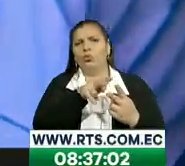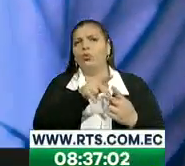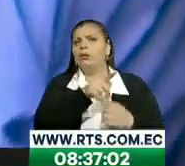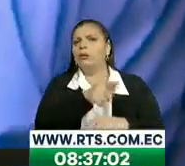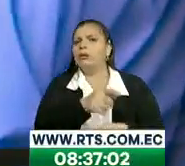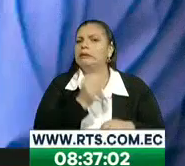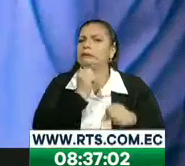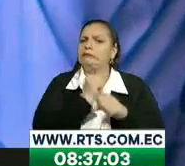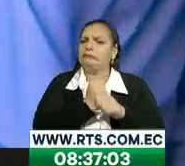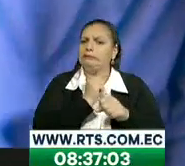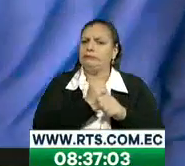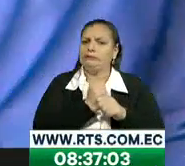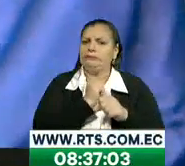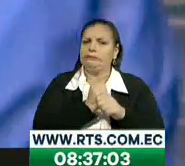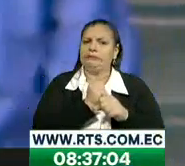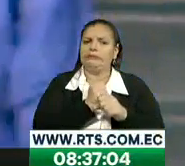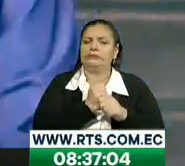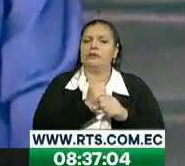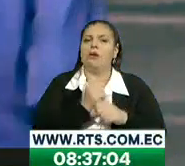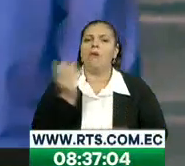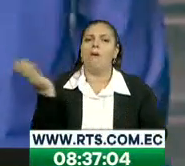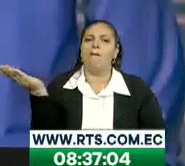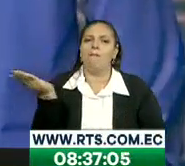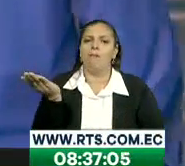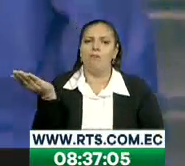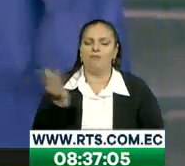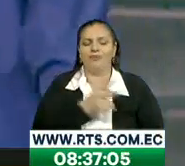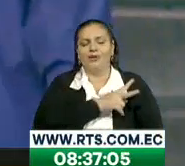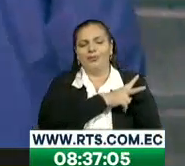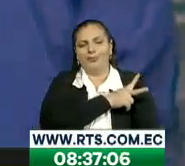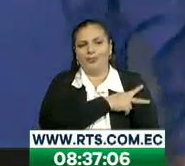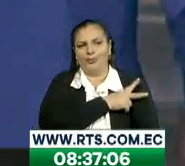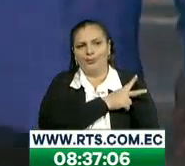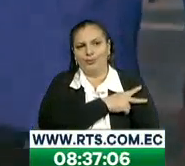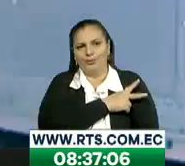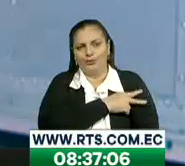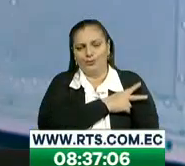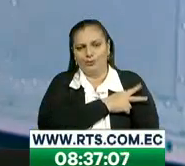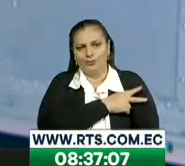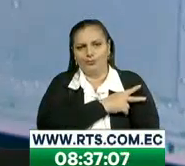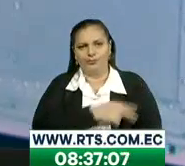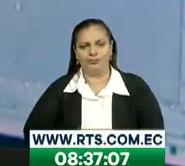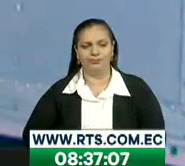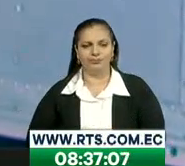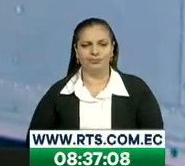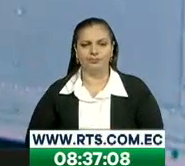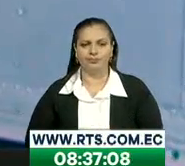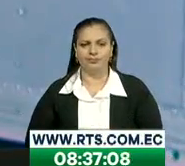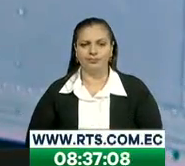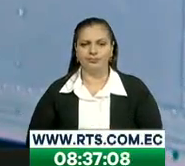durante muchos años como docente en un colegio nacional. Informó José Morales.